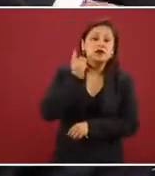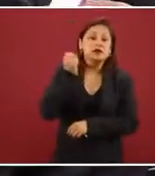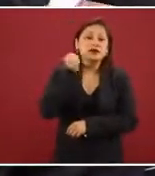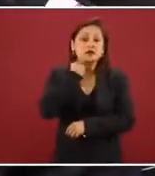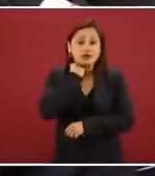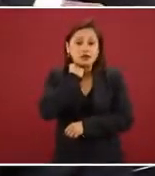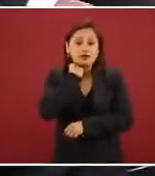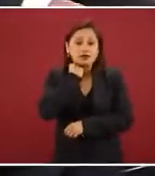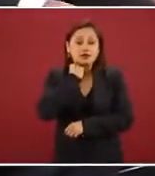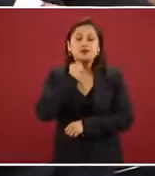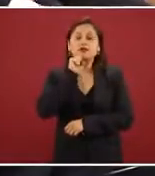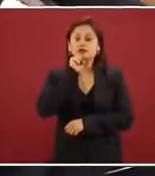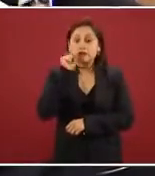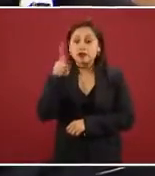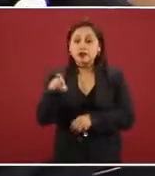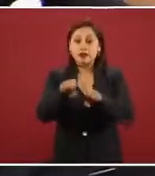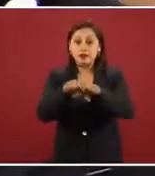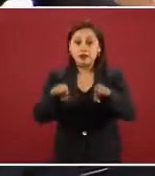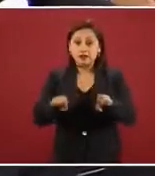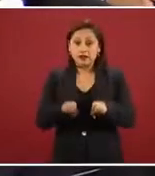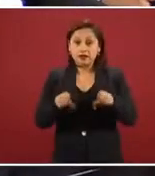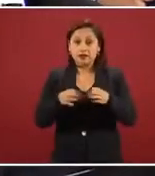del gabinete